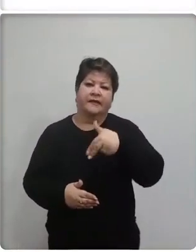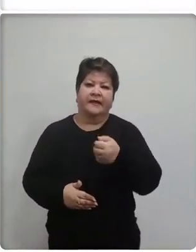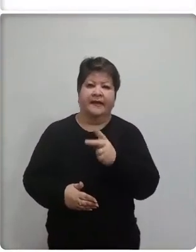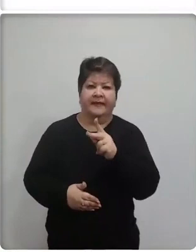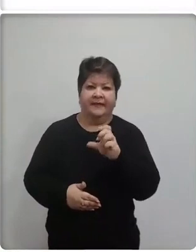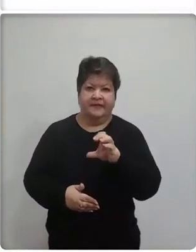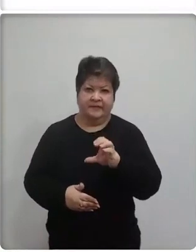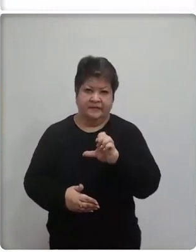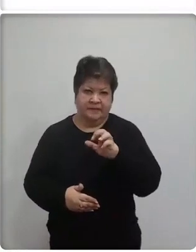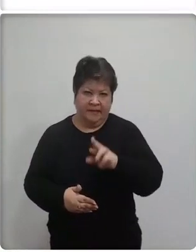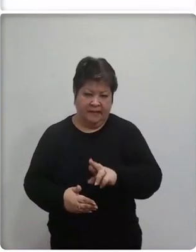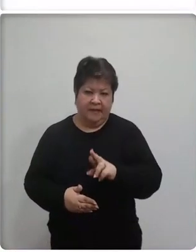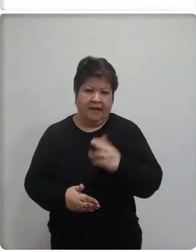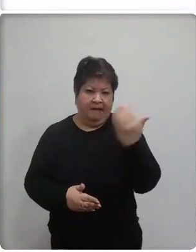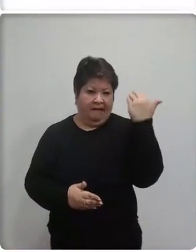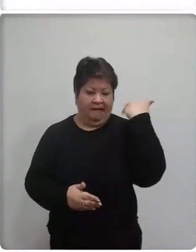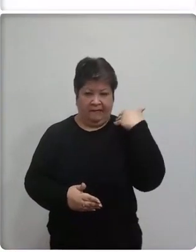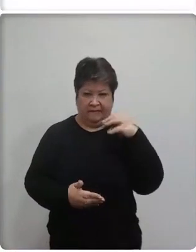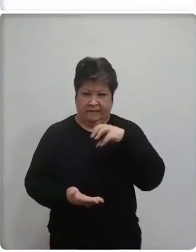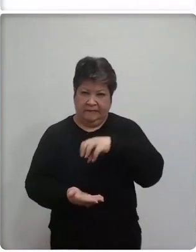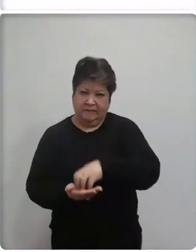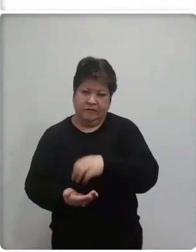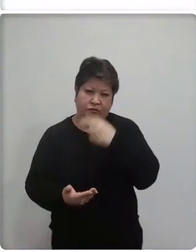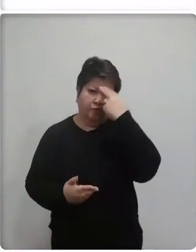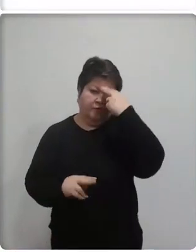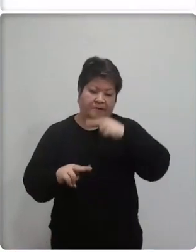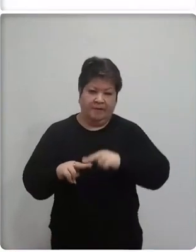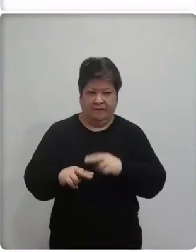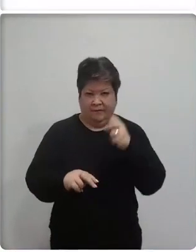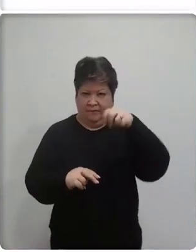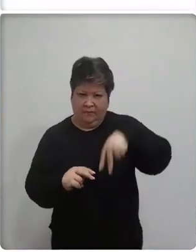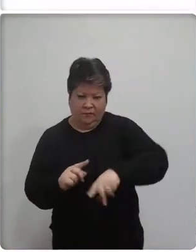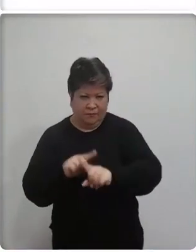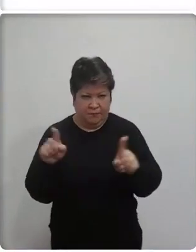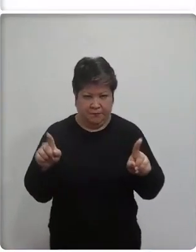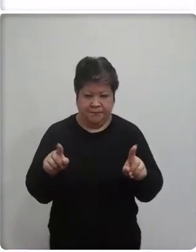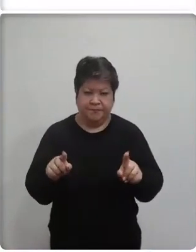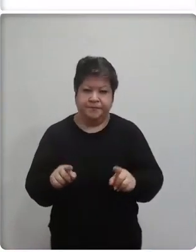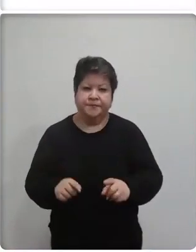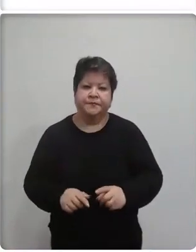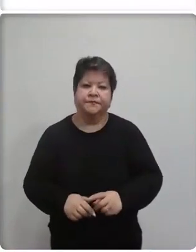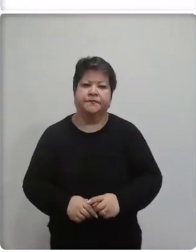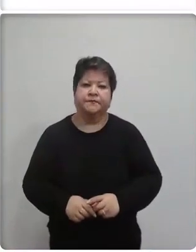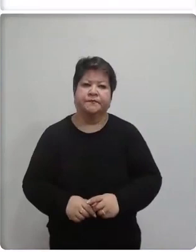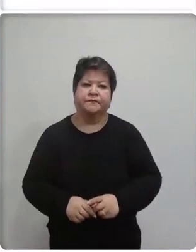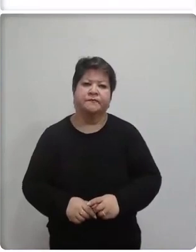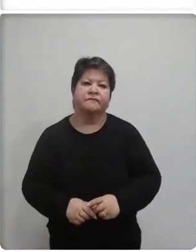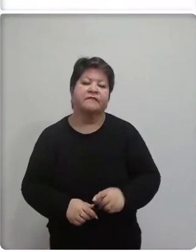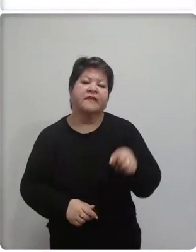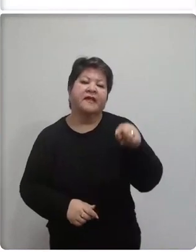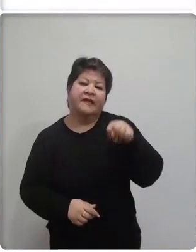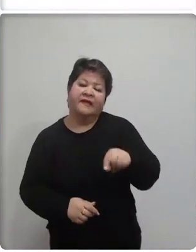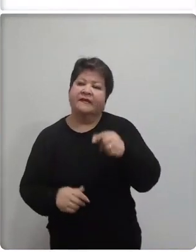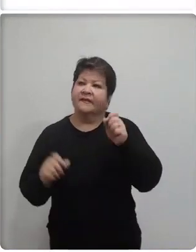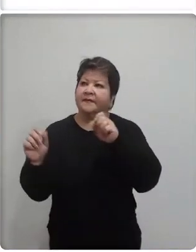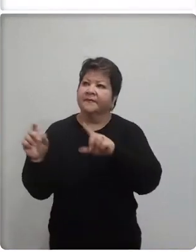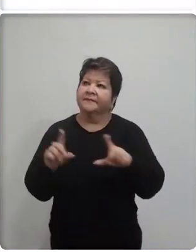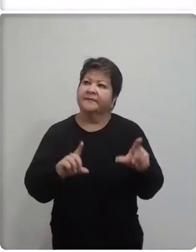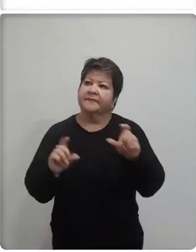frecuentes, según lo que estaba consignado en el plan estratégico. Esta presentación en realidad tiene